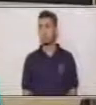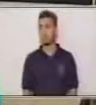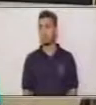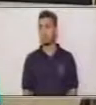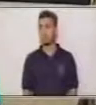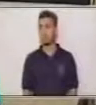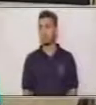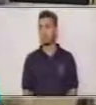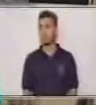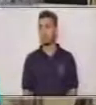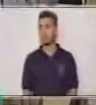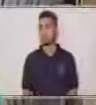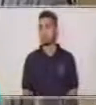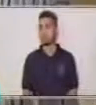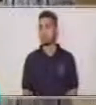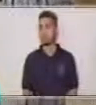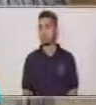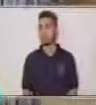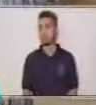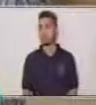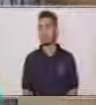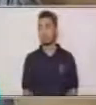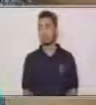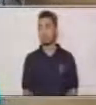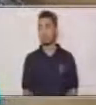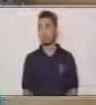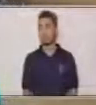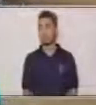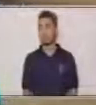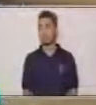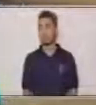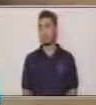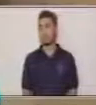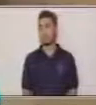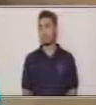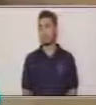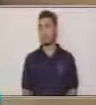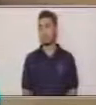Dijimos que cada uno de los lados contaba con